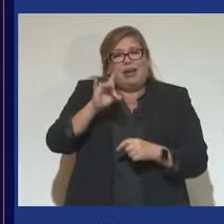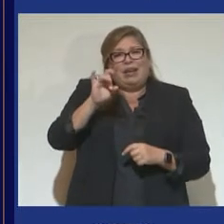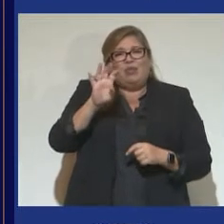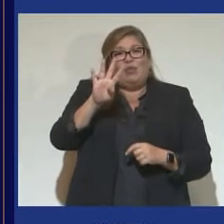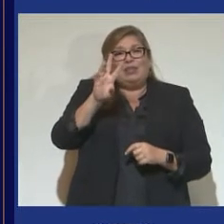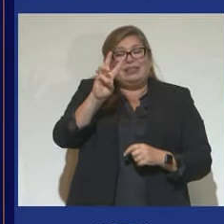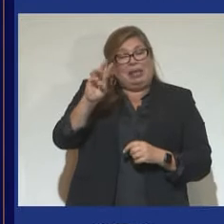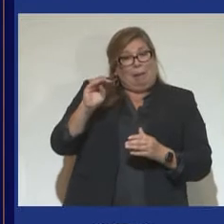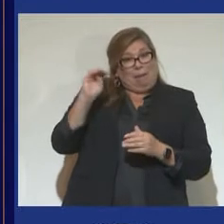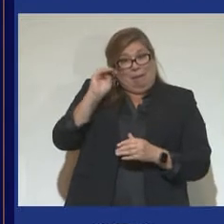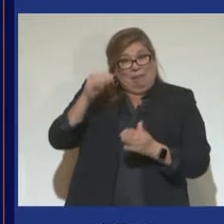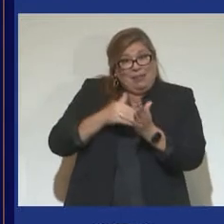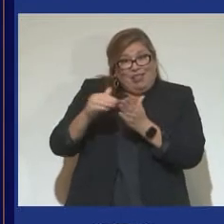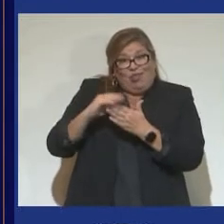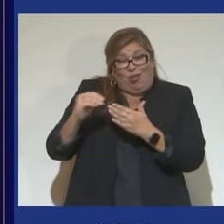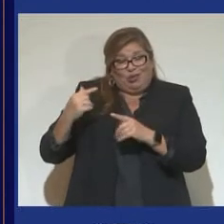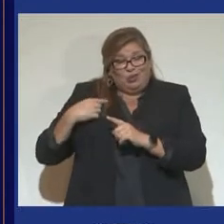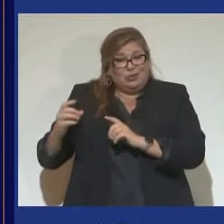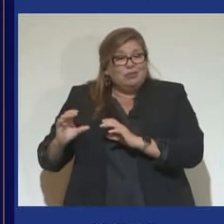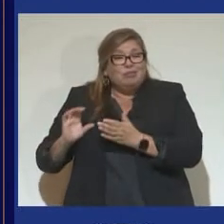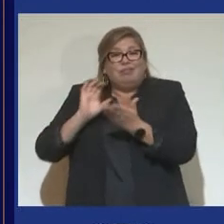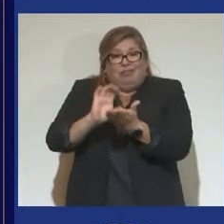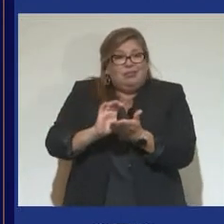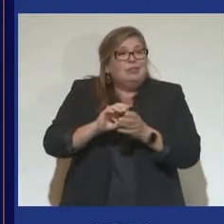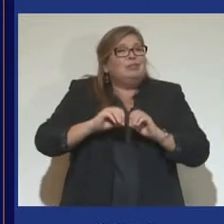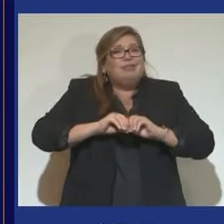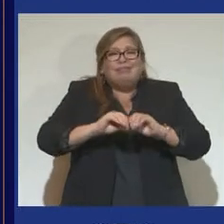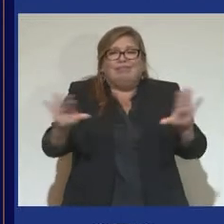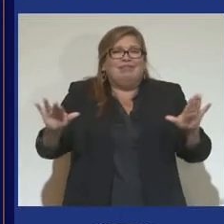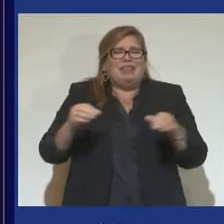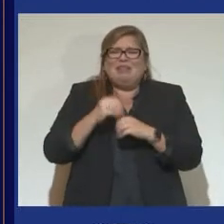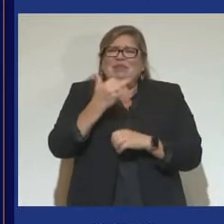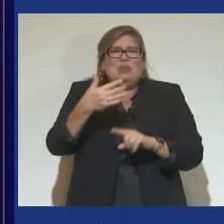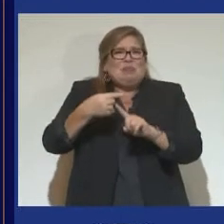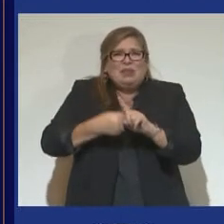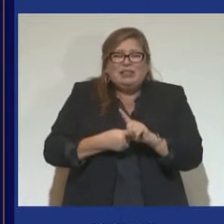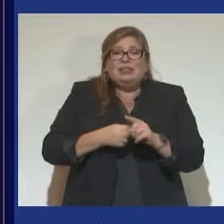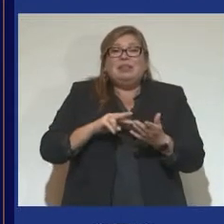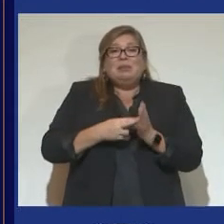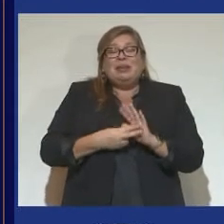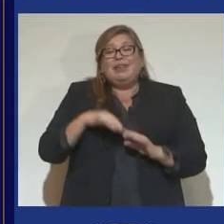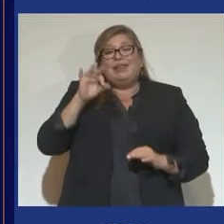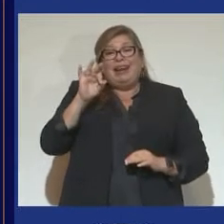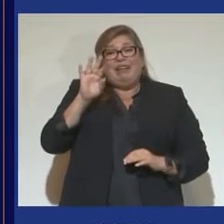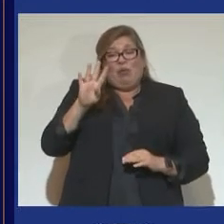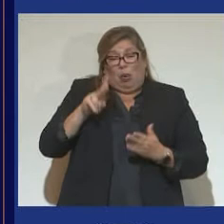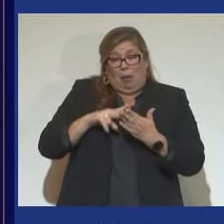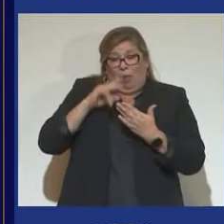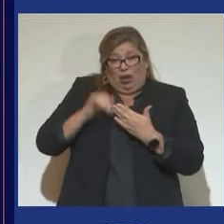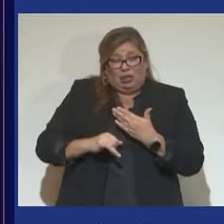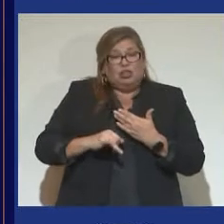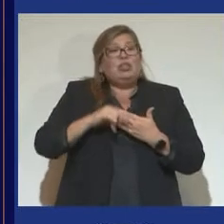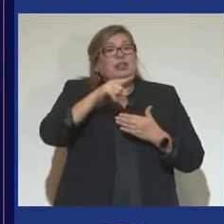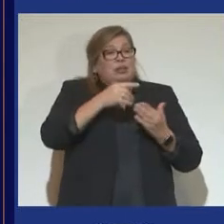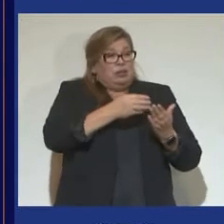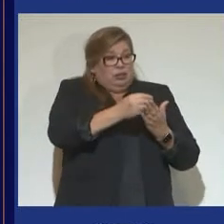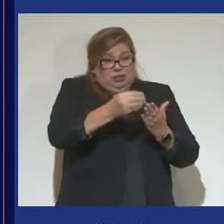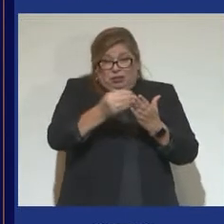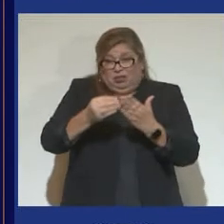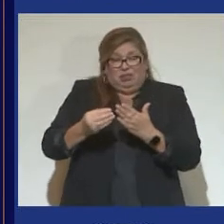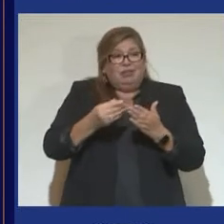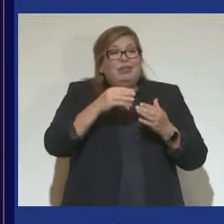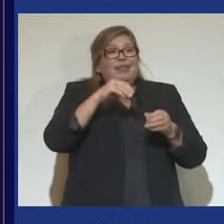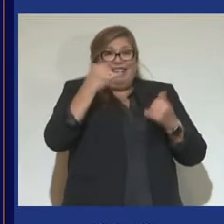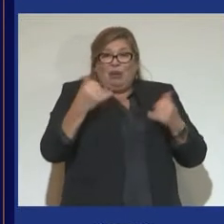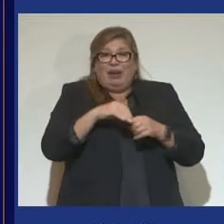846 millones de dólares que han sido entregados eso entregado en unos cuantos meses con 94 proyectos que ya